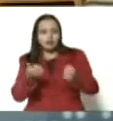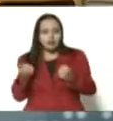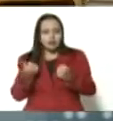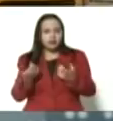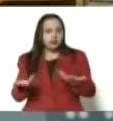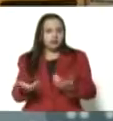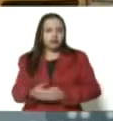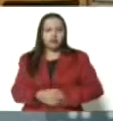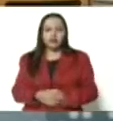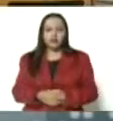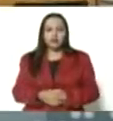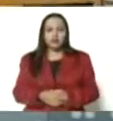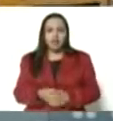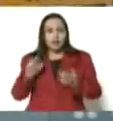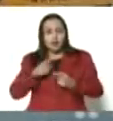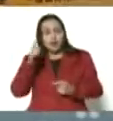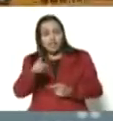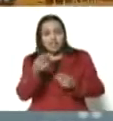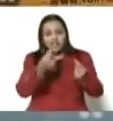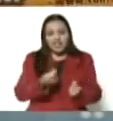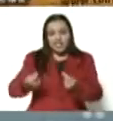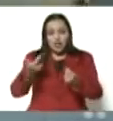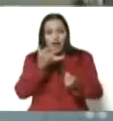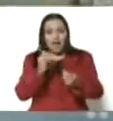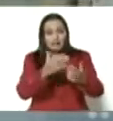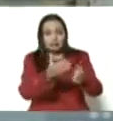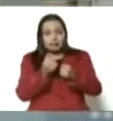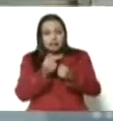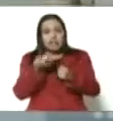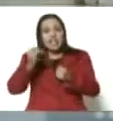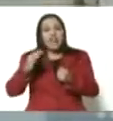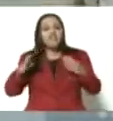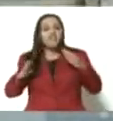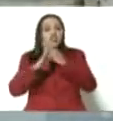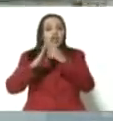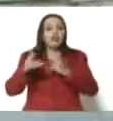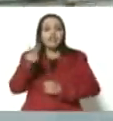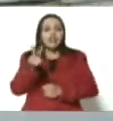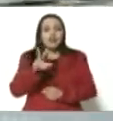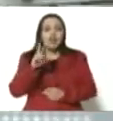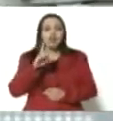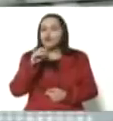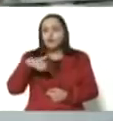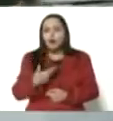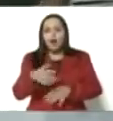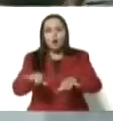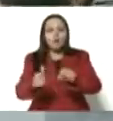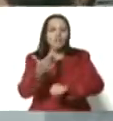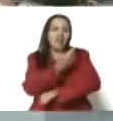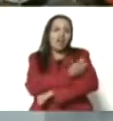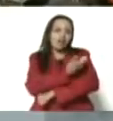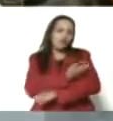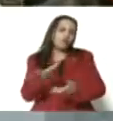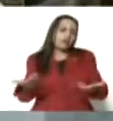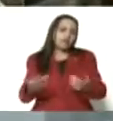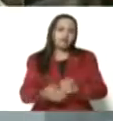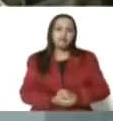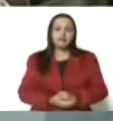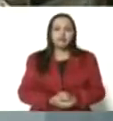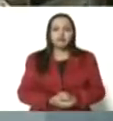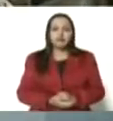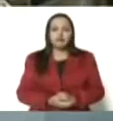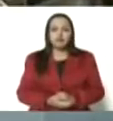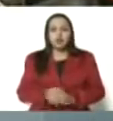inmunidad. Pero esos recursos han sido bloqueados para que Venezuela pueda acceder a las vacunas, embajador.